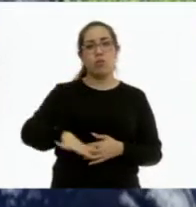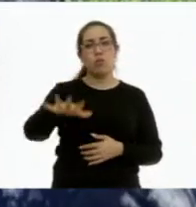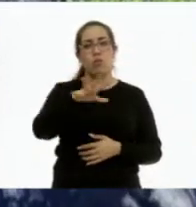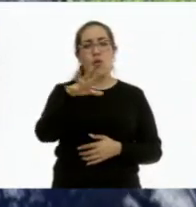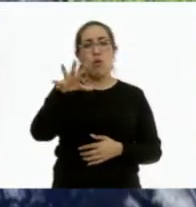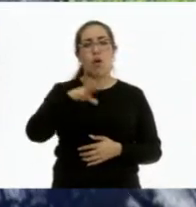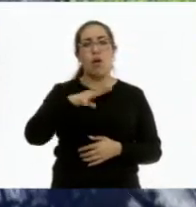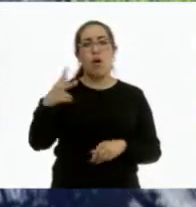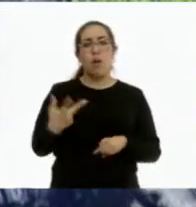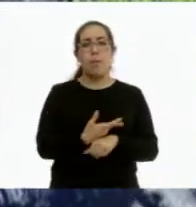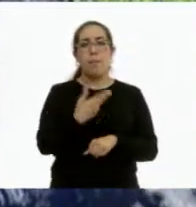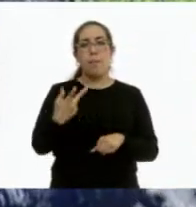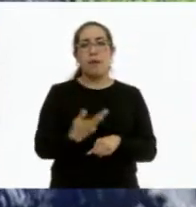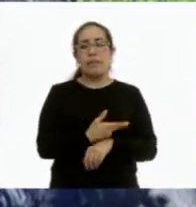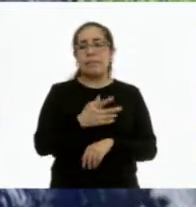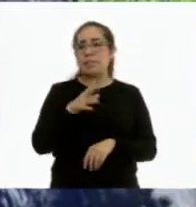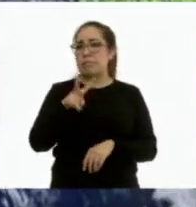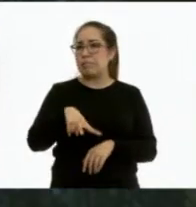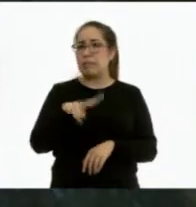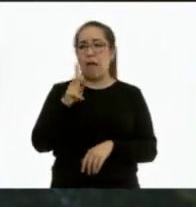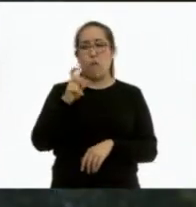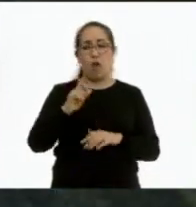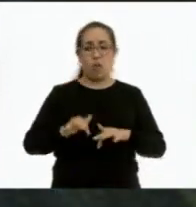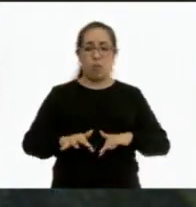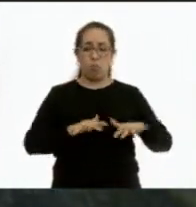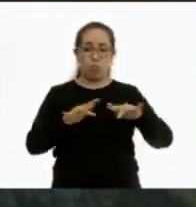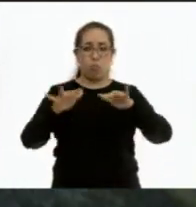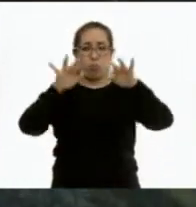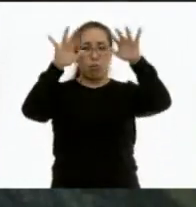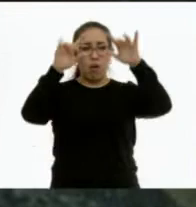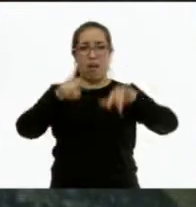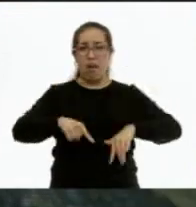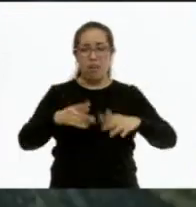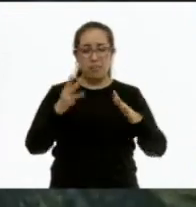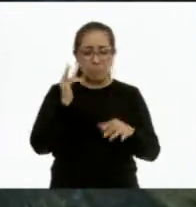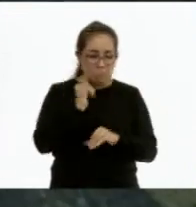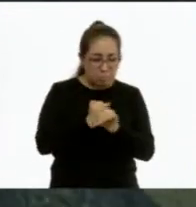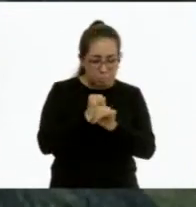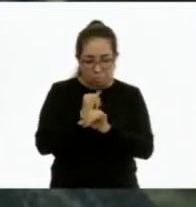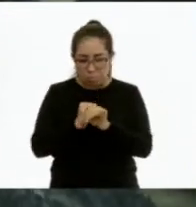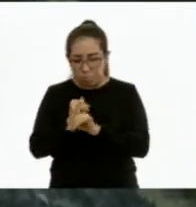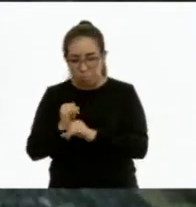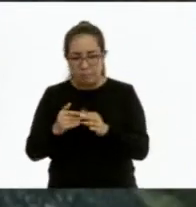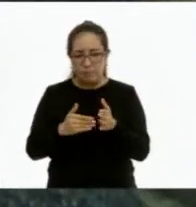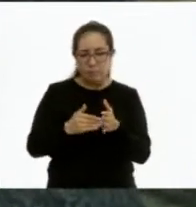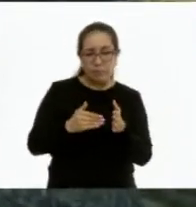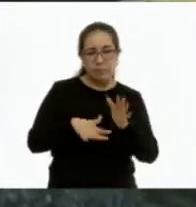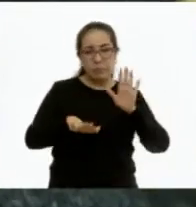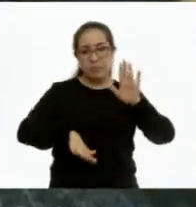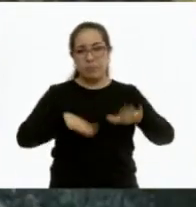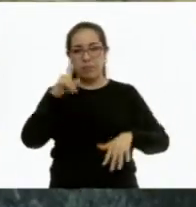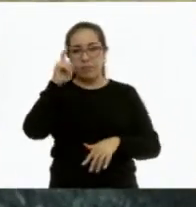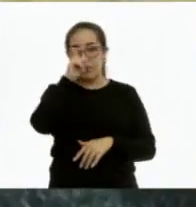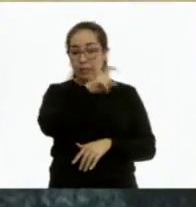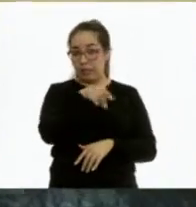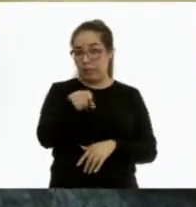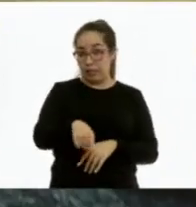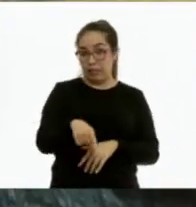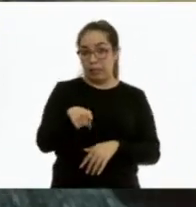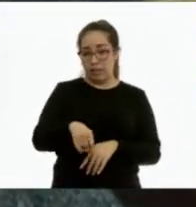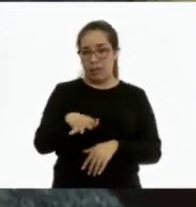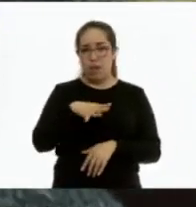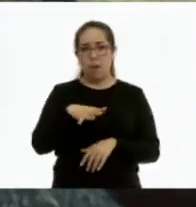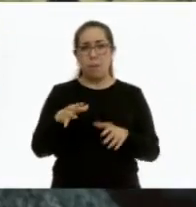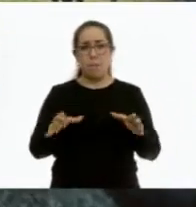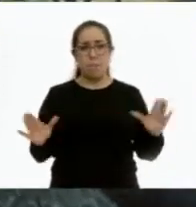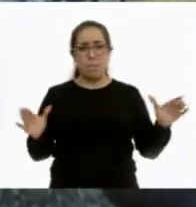el sitio dificultan las investigaciones, es claro que Cuicuilco no es solo una gigantesca pirámide de base circular, pues las